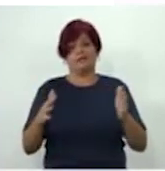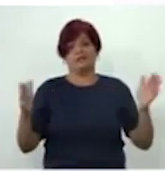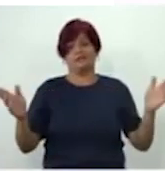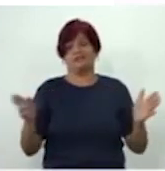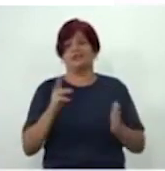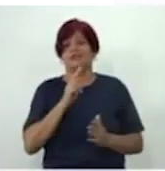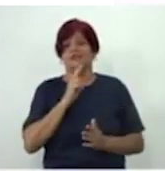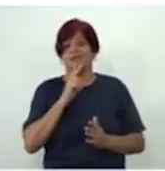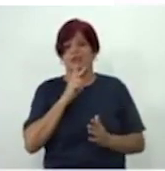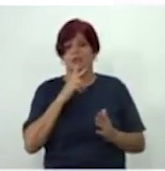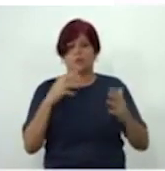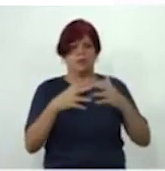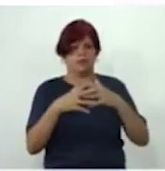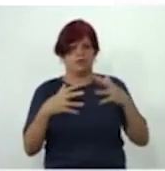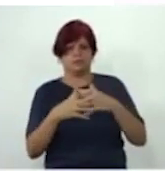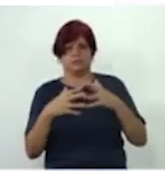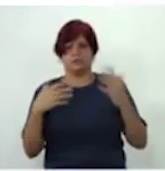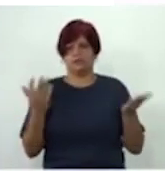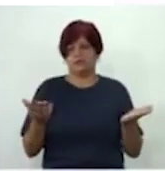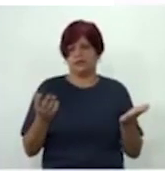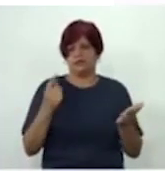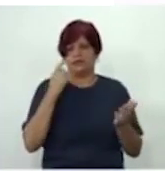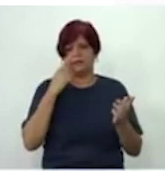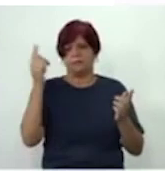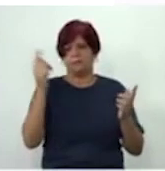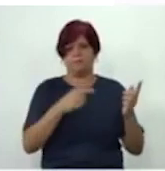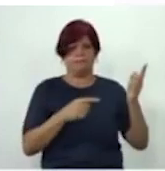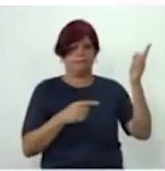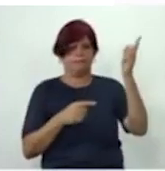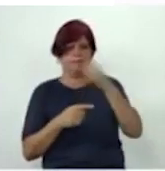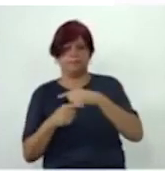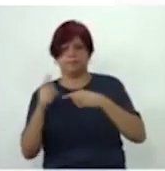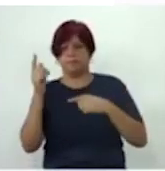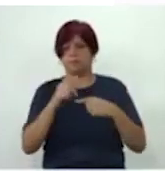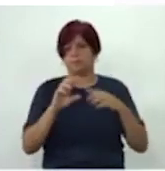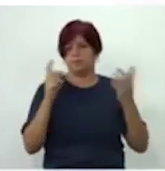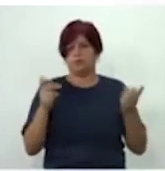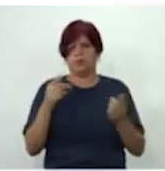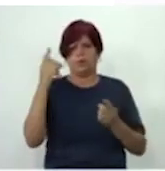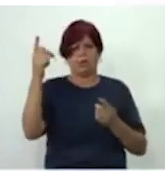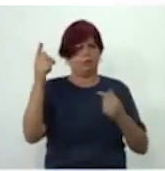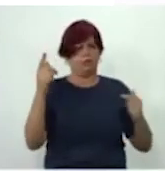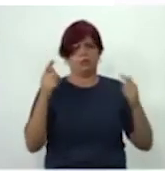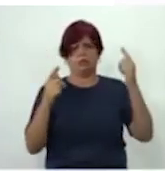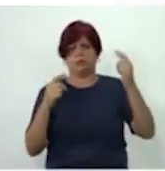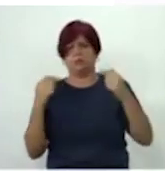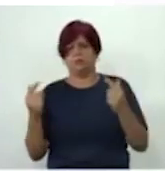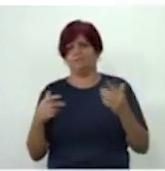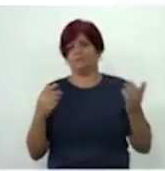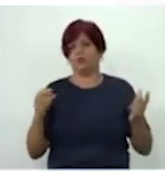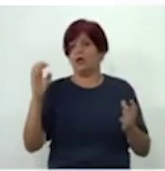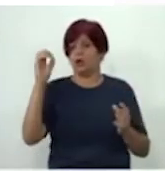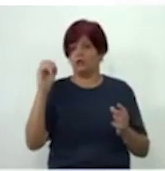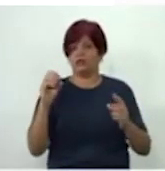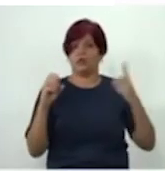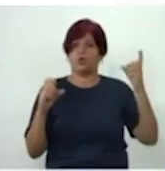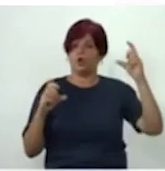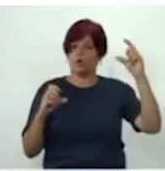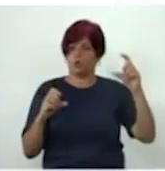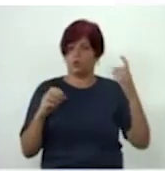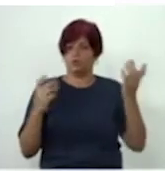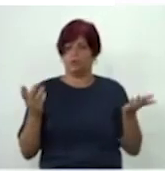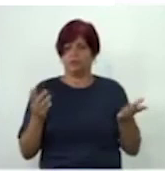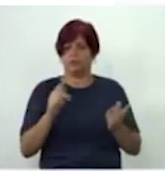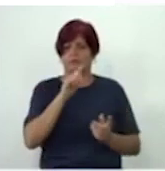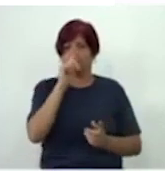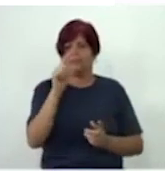se comunican entre sí. Van a enlazar cuál corresponde a los océanos y cuál a los continentes. Y la